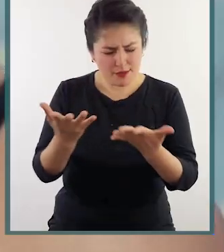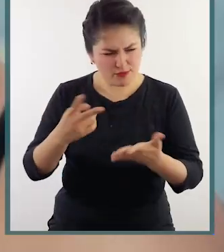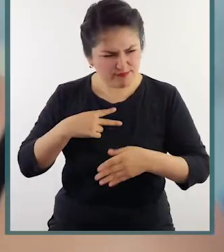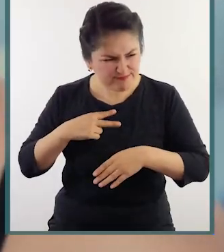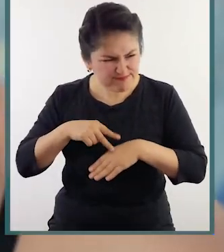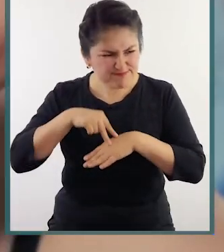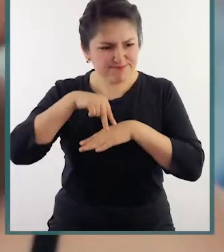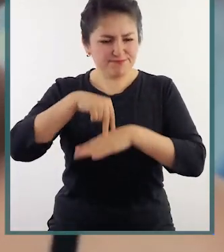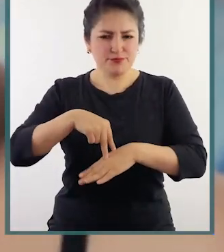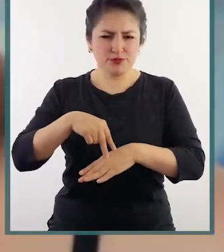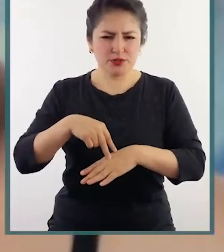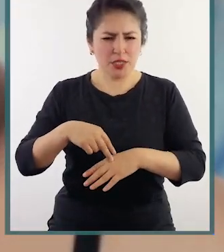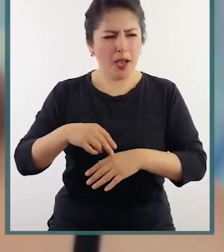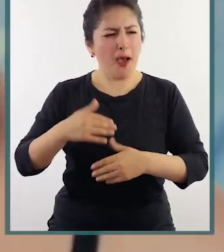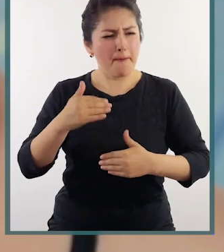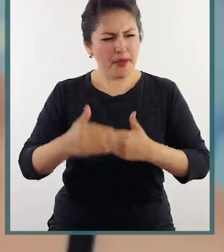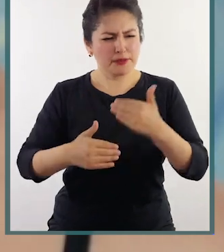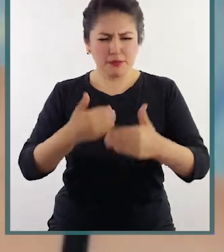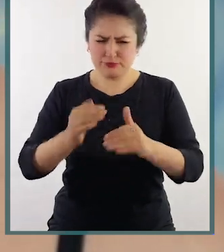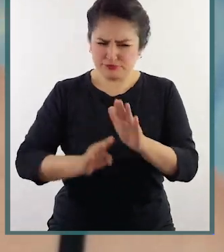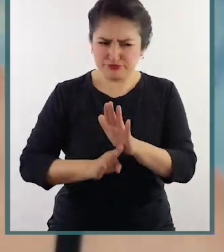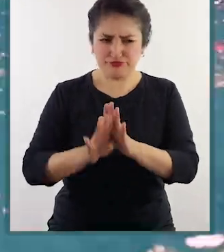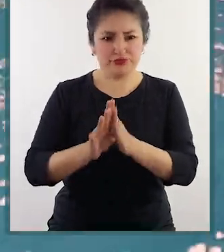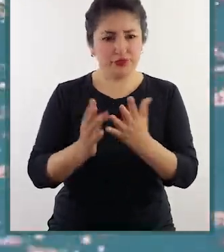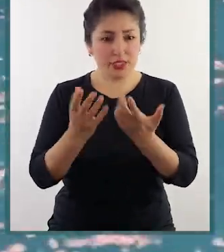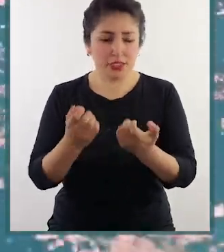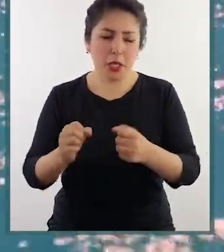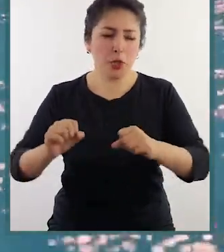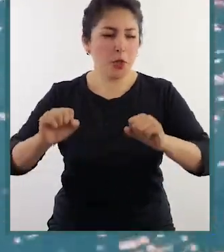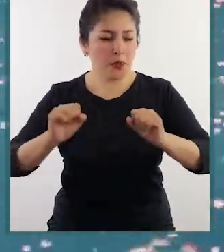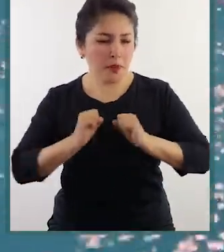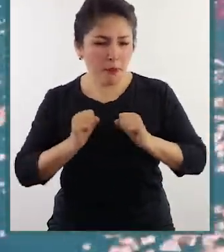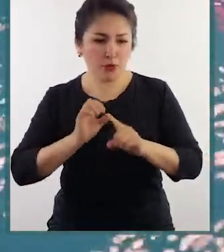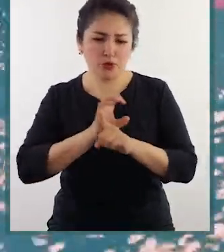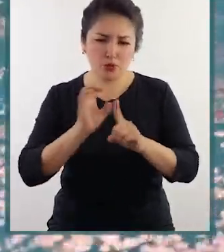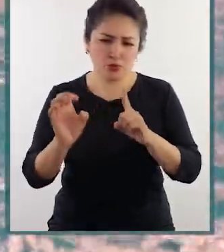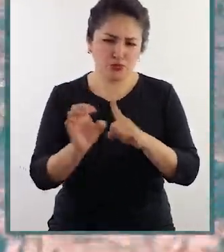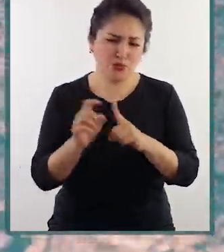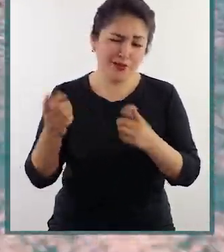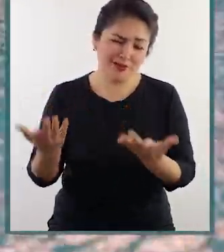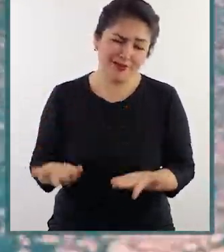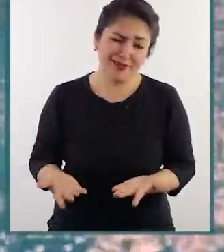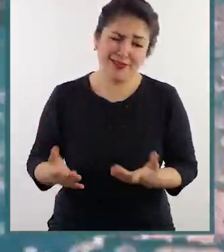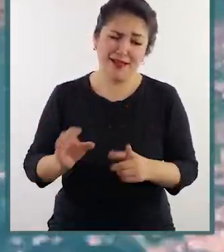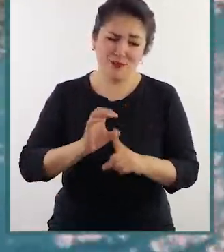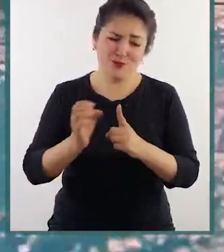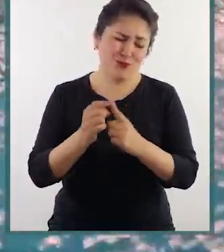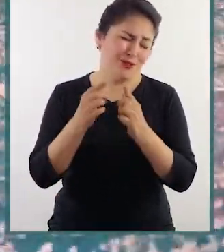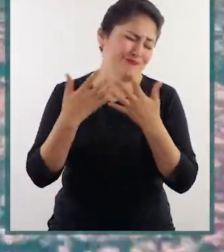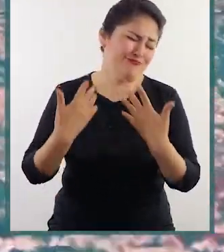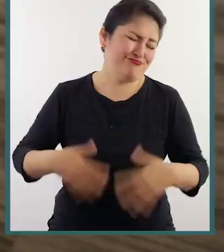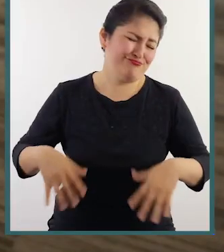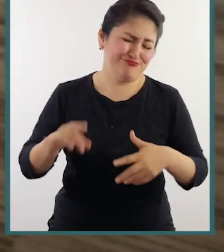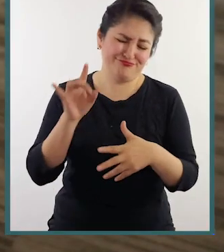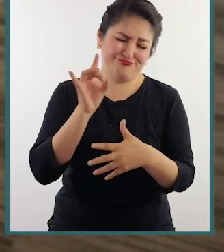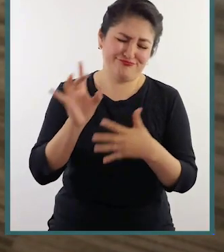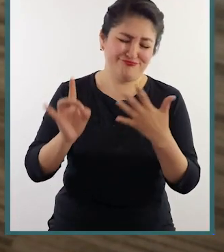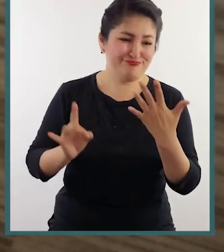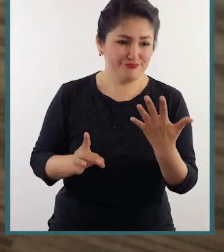resiliente, gente que quiere salir adelante en el deporte, la cultura. Tenemos una amplia cultura ahí también, ¿no?